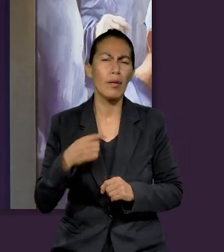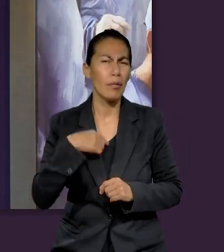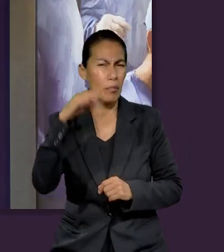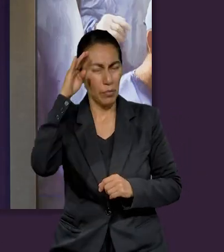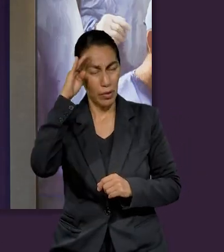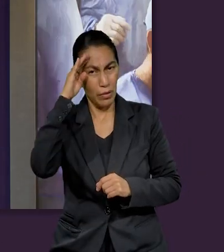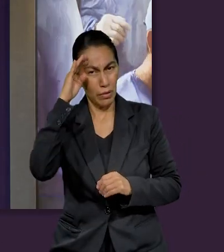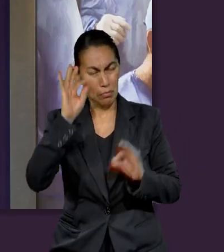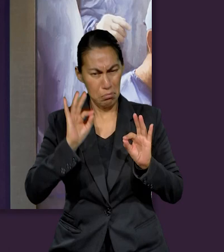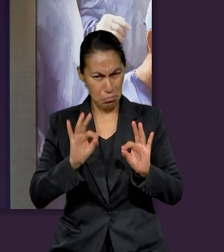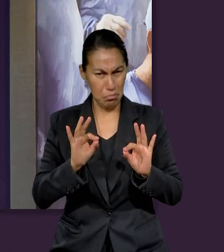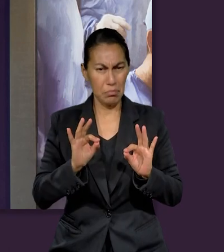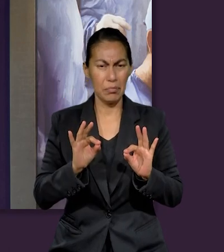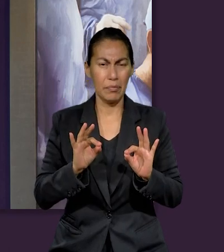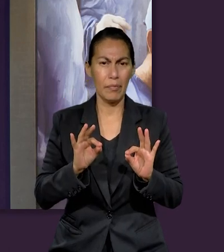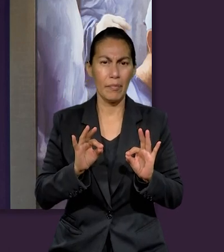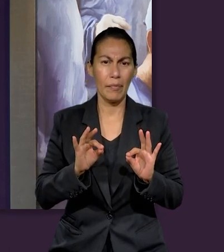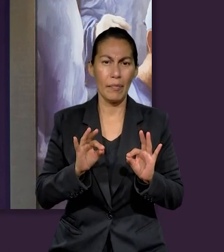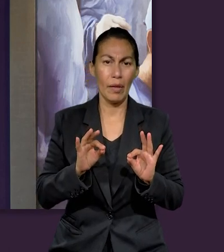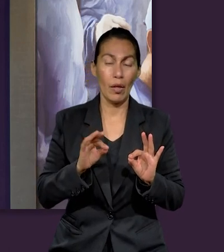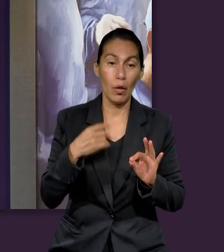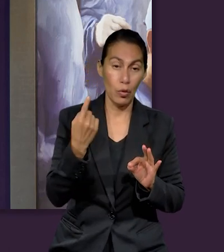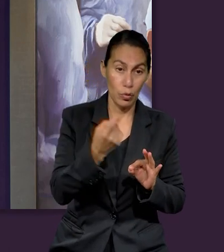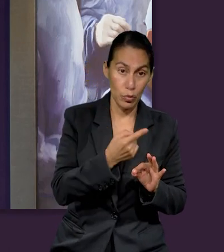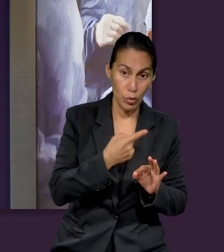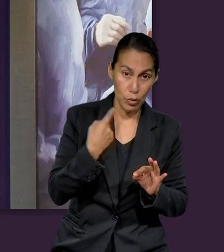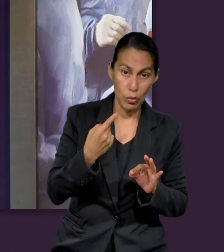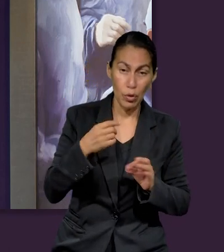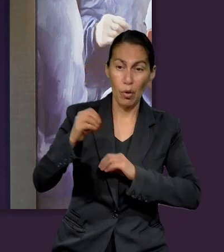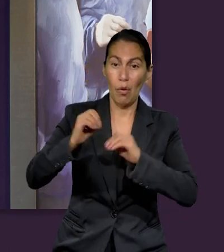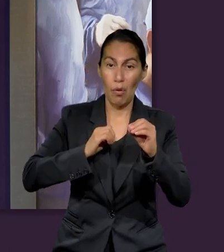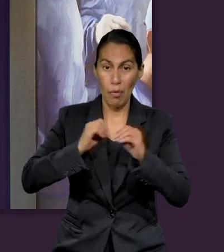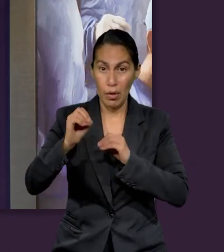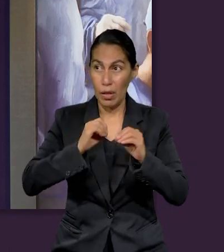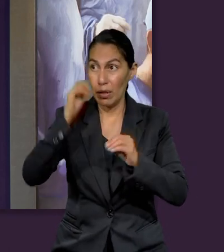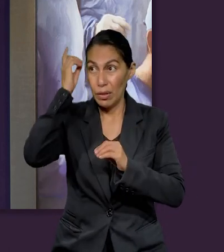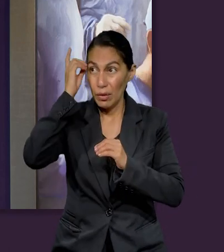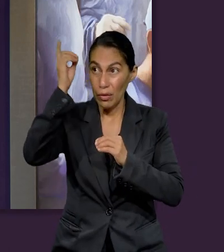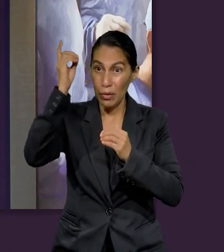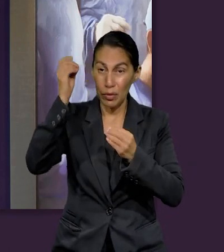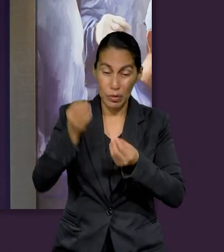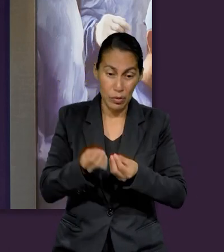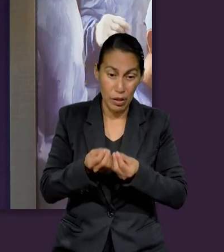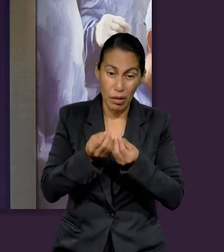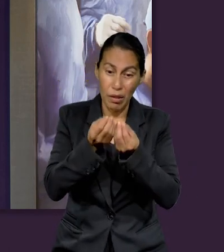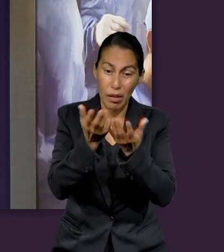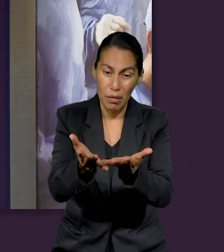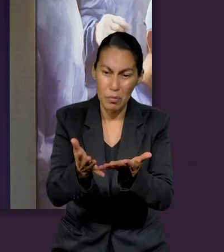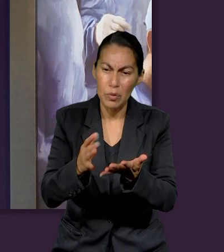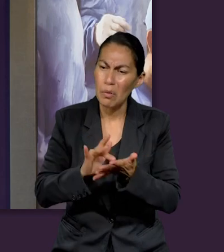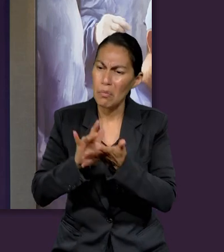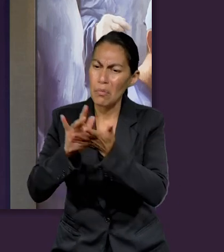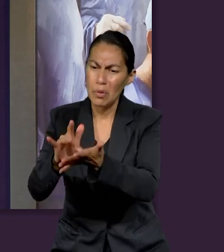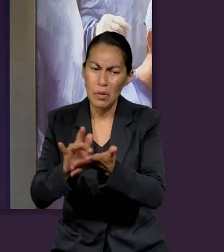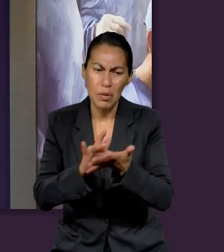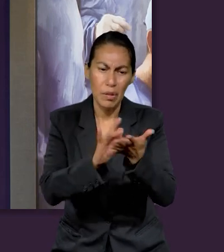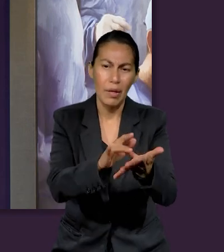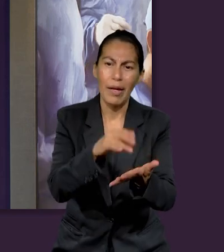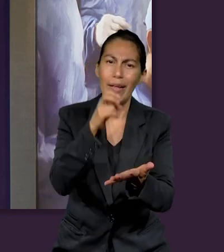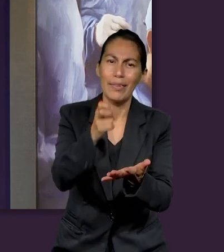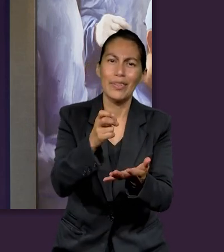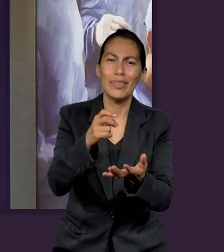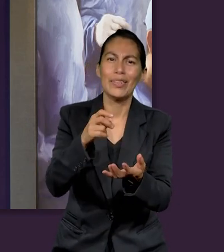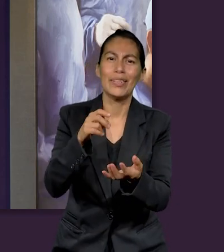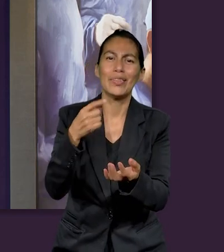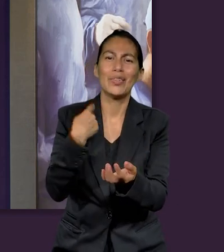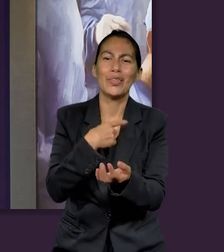que a mí me parece lo más correcto que dice al dar para la obra de Dios al reconocer que todo le pertenece a él nos estamos